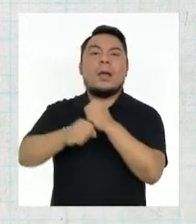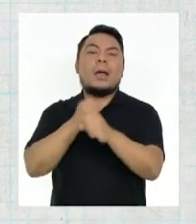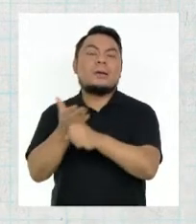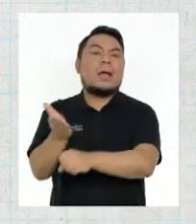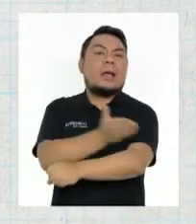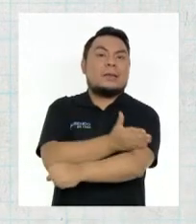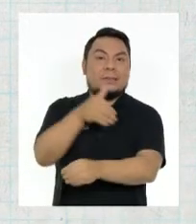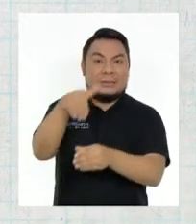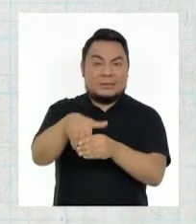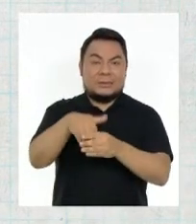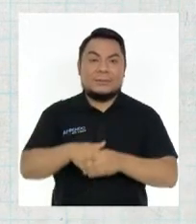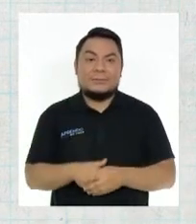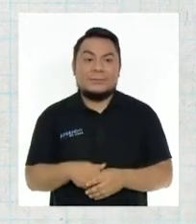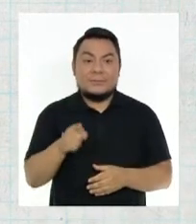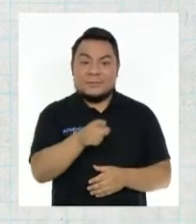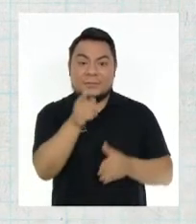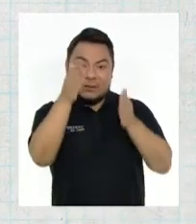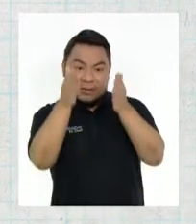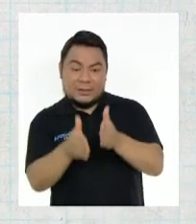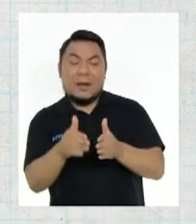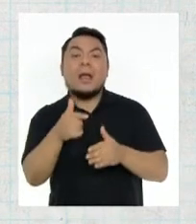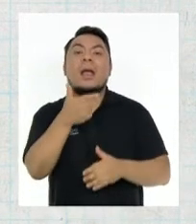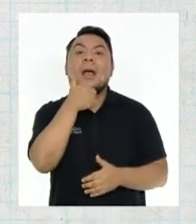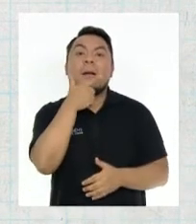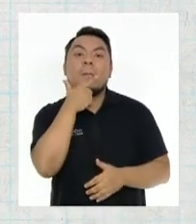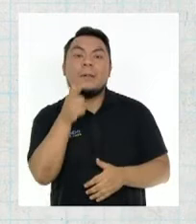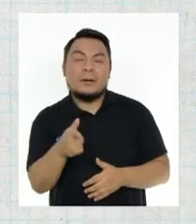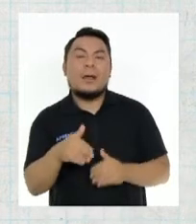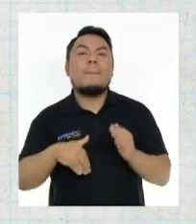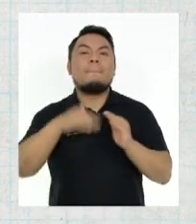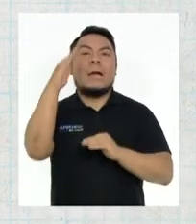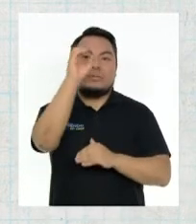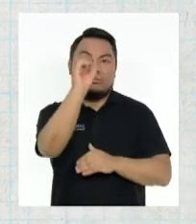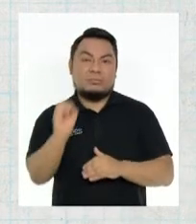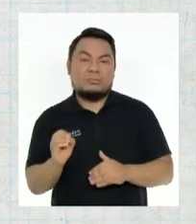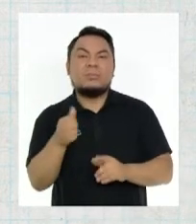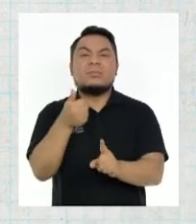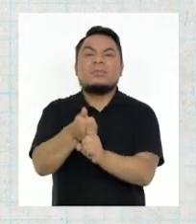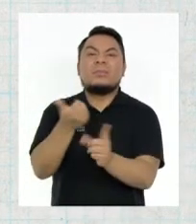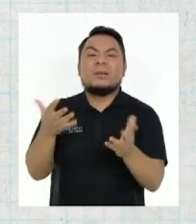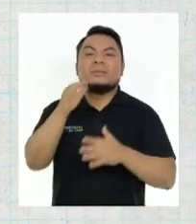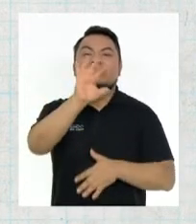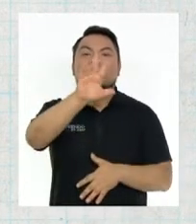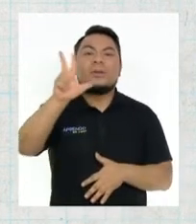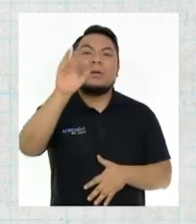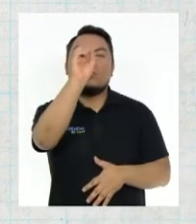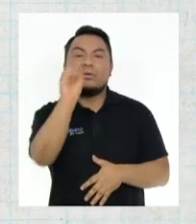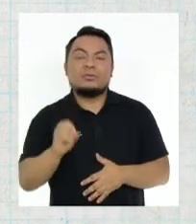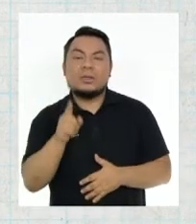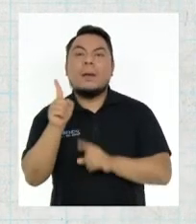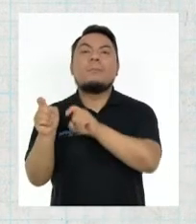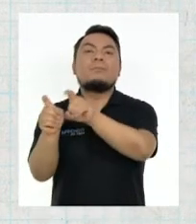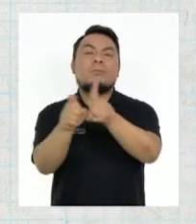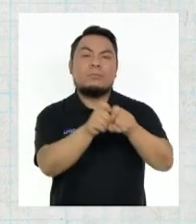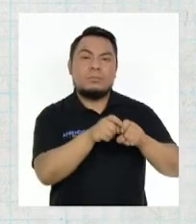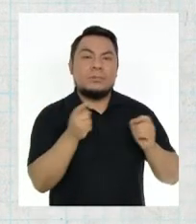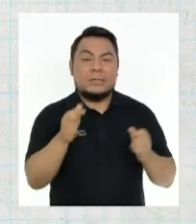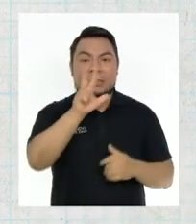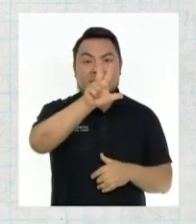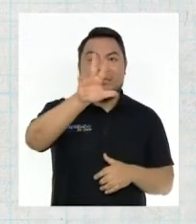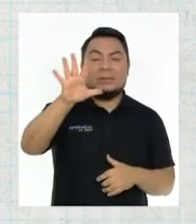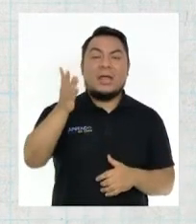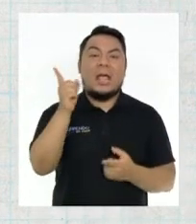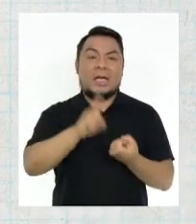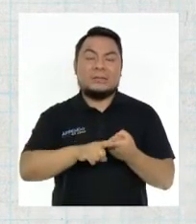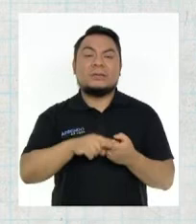elección. Y entre las barras de color amarillo, la de mayor porcentaje corresponde al 53% de los encuestados desde